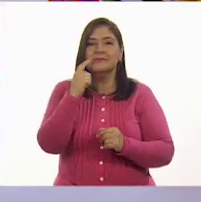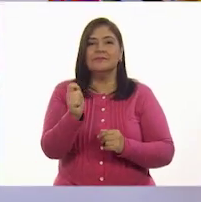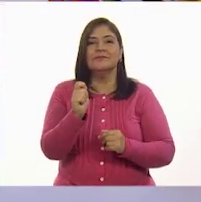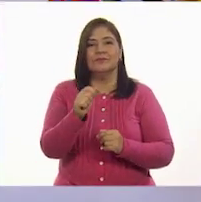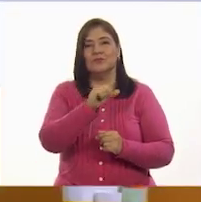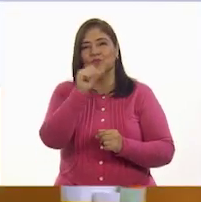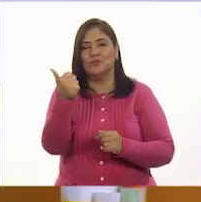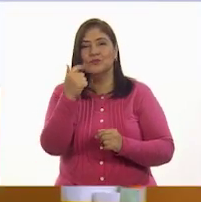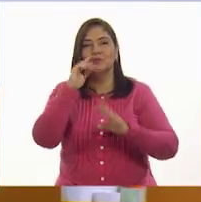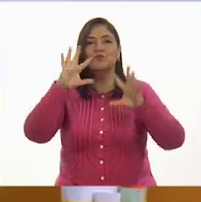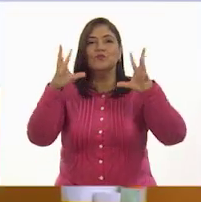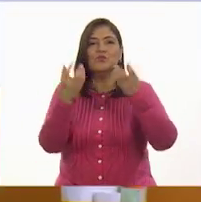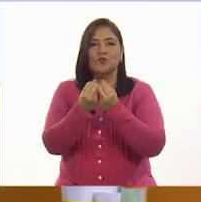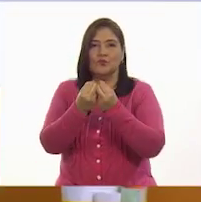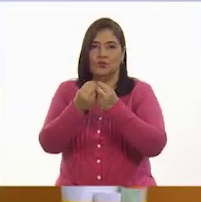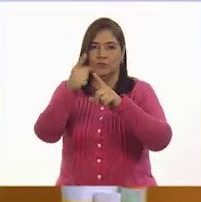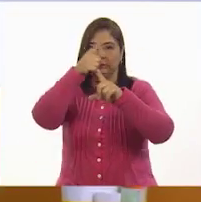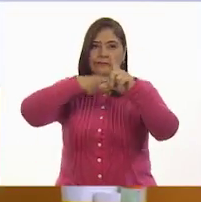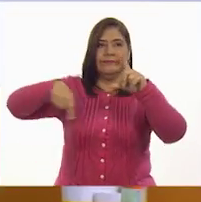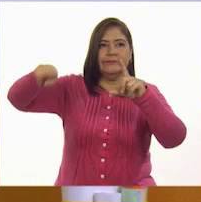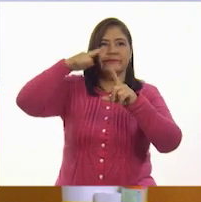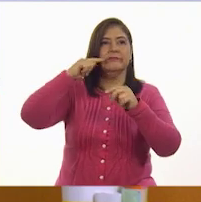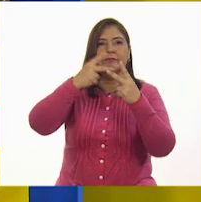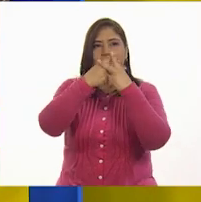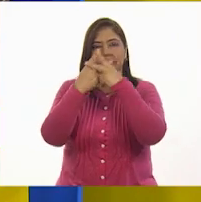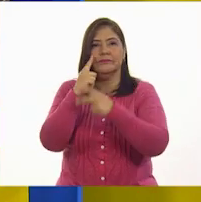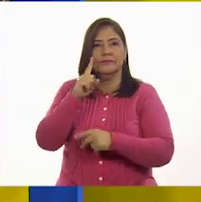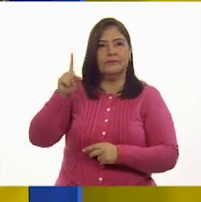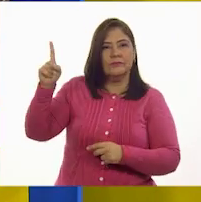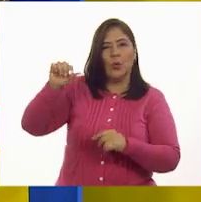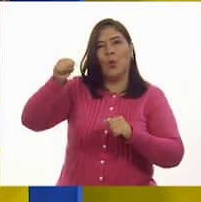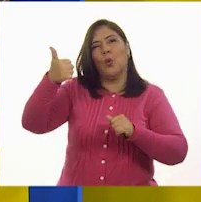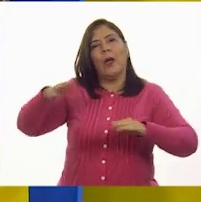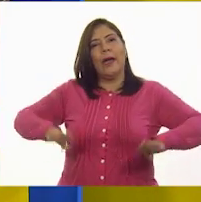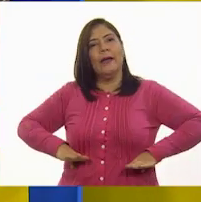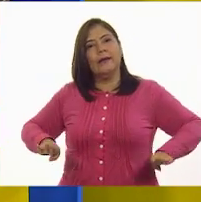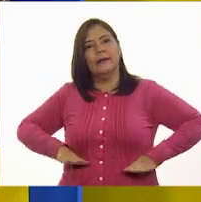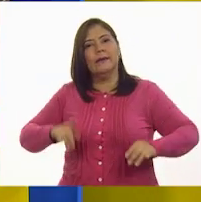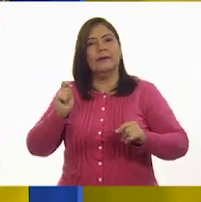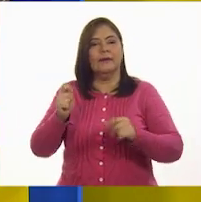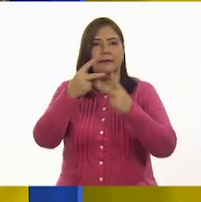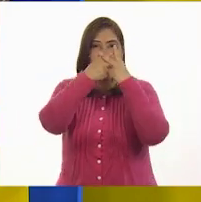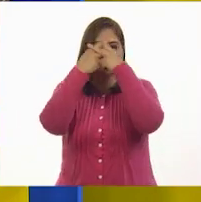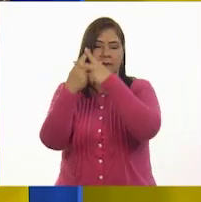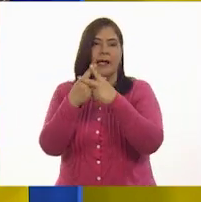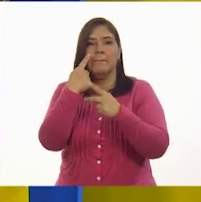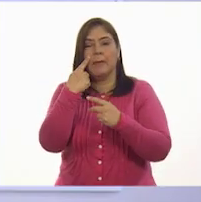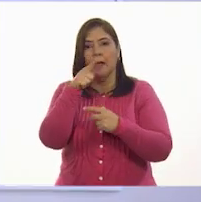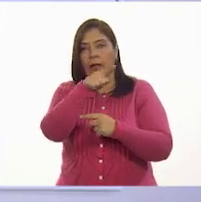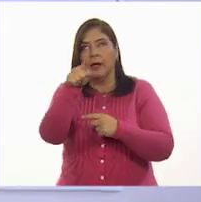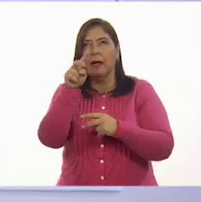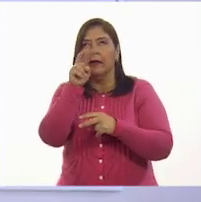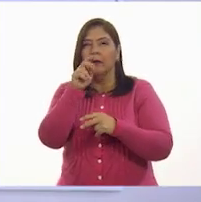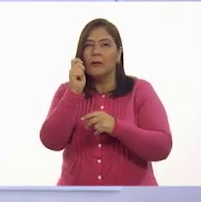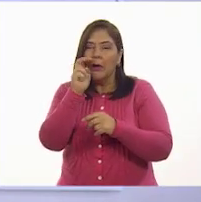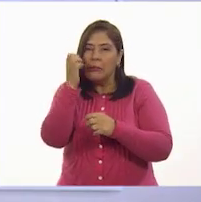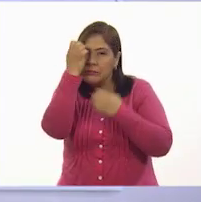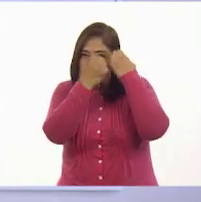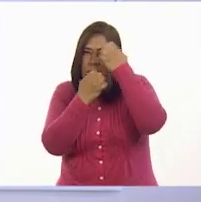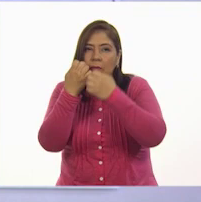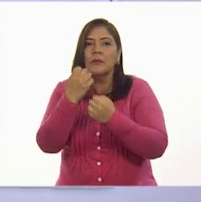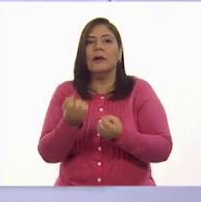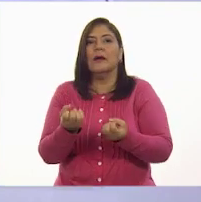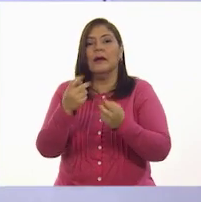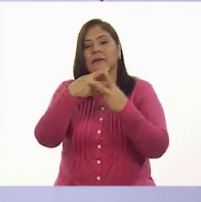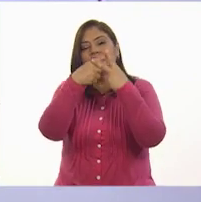siguiente conjunto de estrellas. ¿Te parece? Y aquí tenemos otro tipo de estrellas. Observen bien en casa cuántas estrellas son para